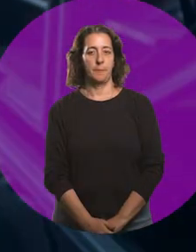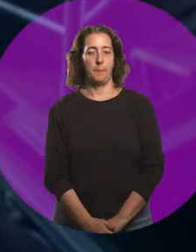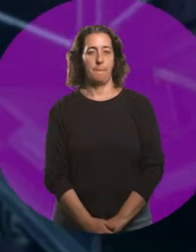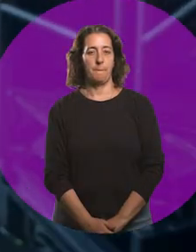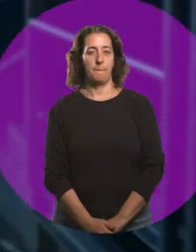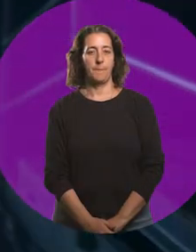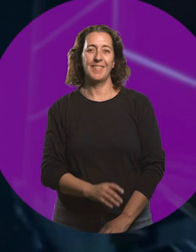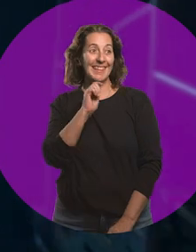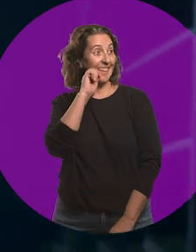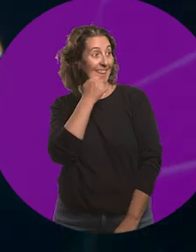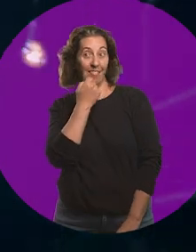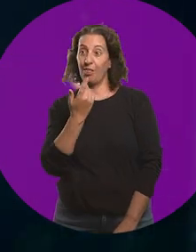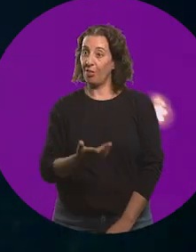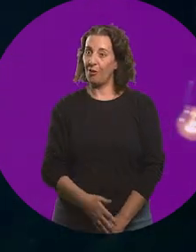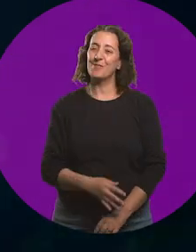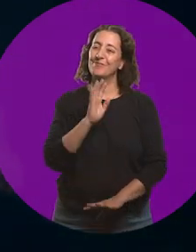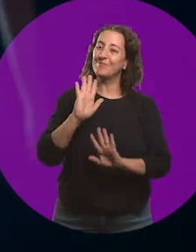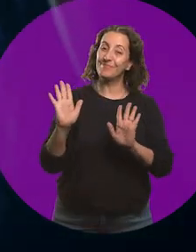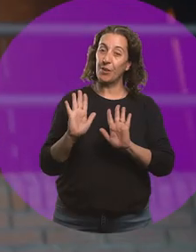Qué lindo. Buenas.